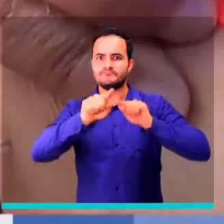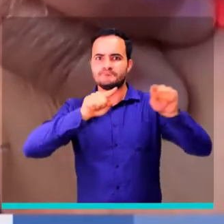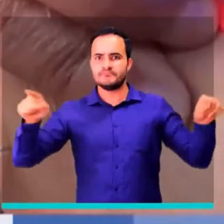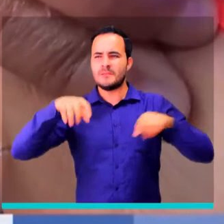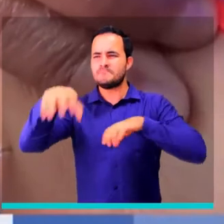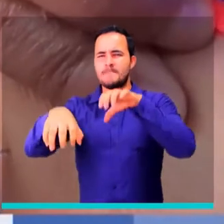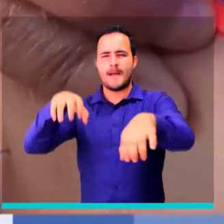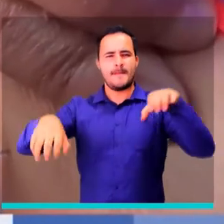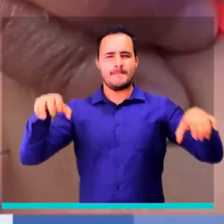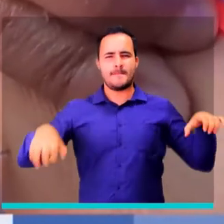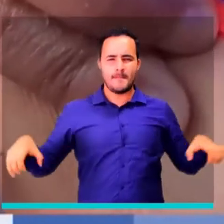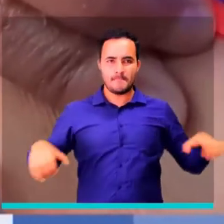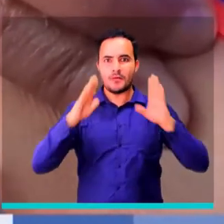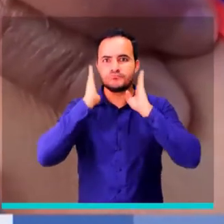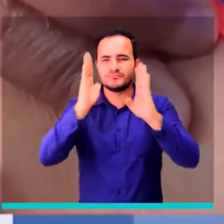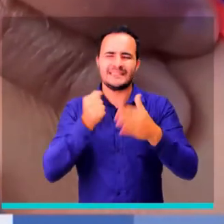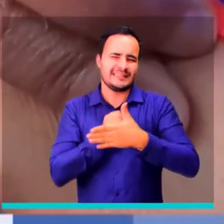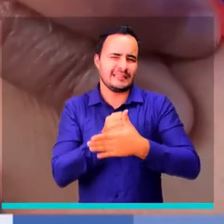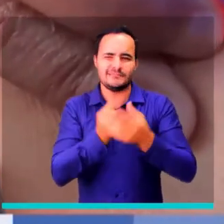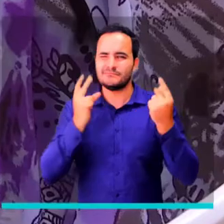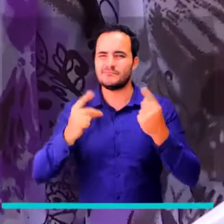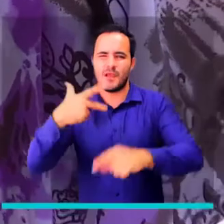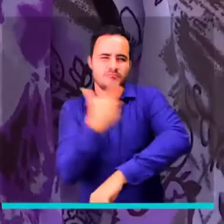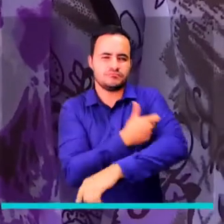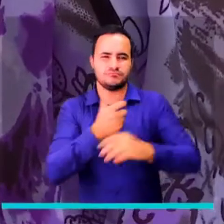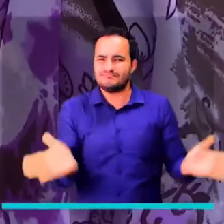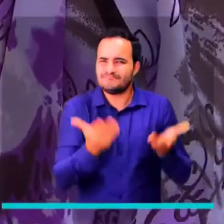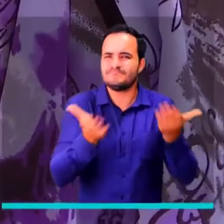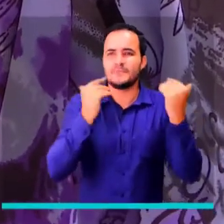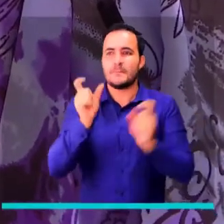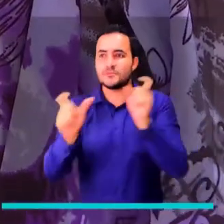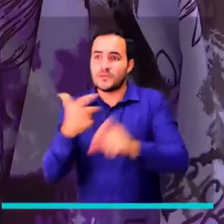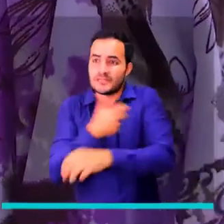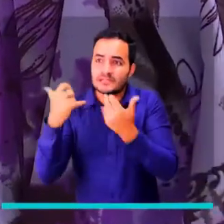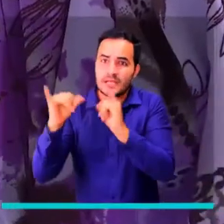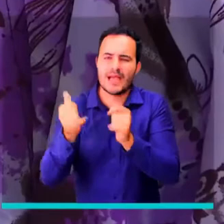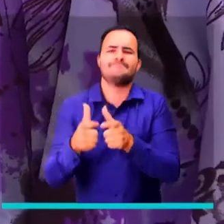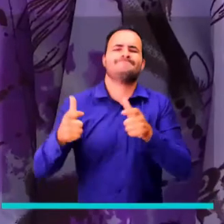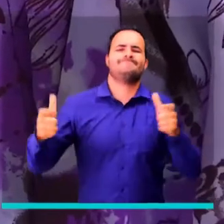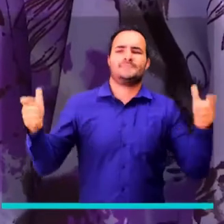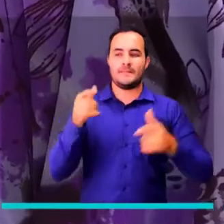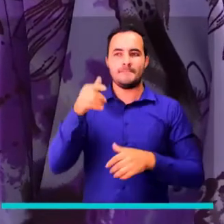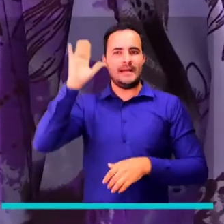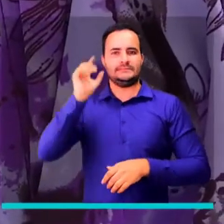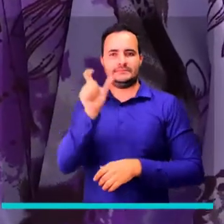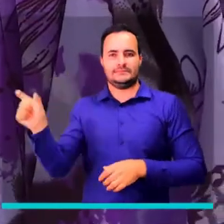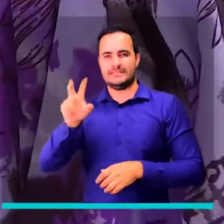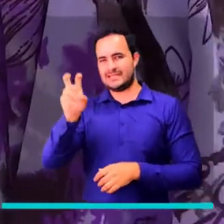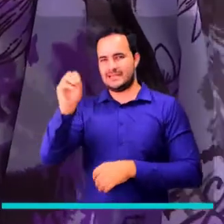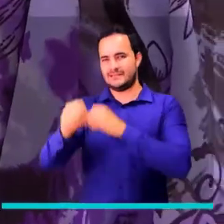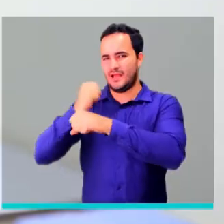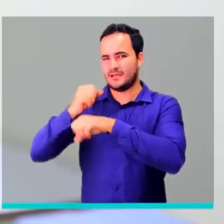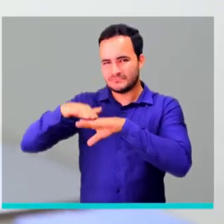ciudad con el objetivo de suministrar la mayor cantidad de dosis y aumentar el número de vacunados con la población mayor de 70